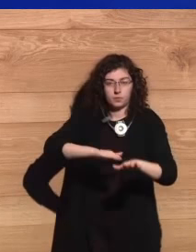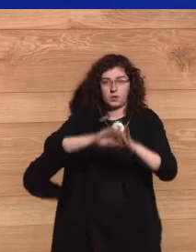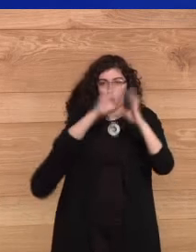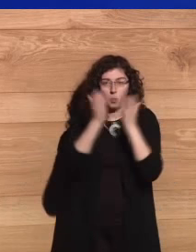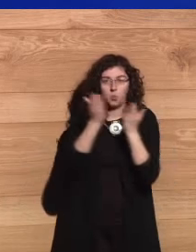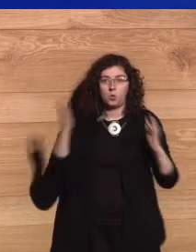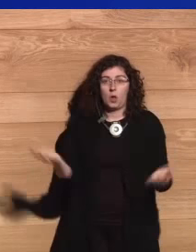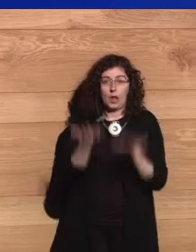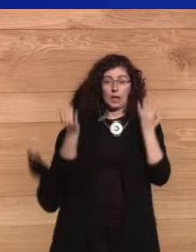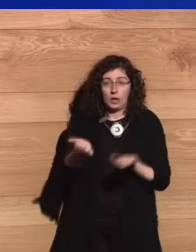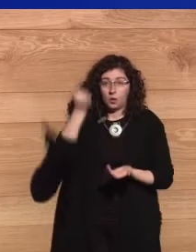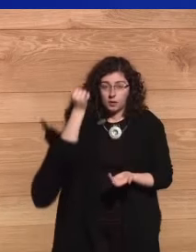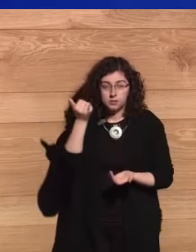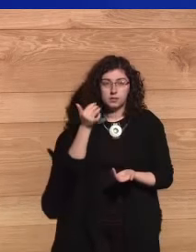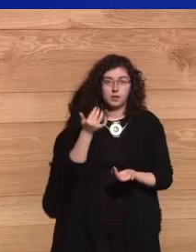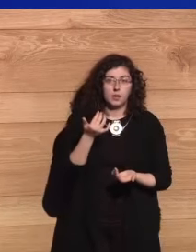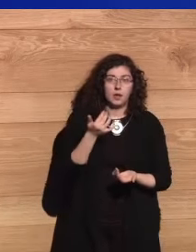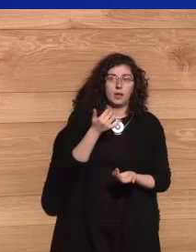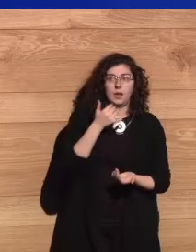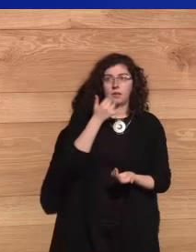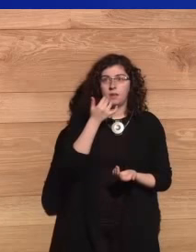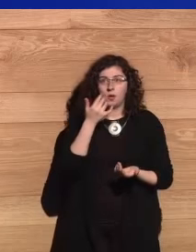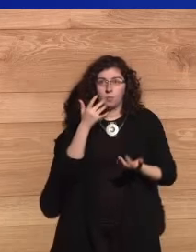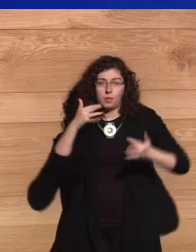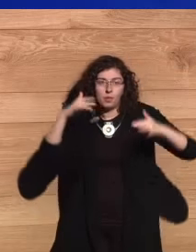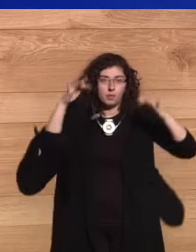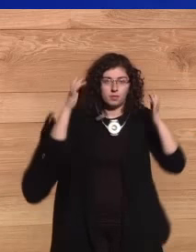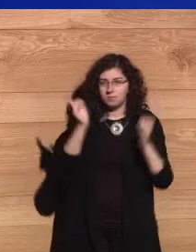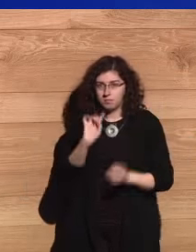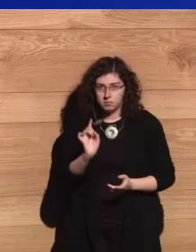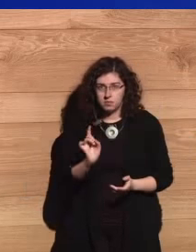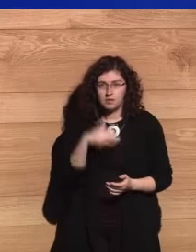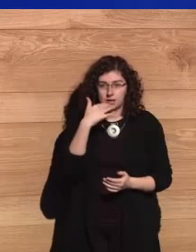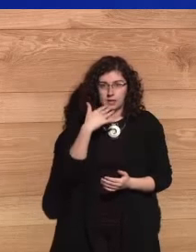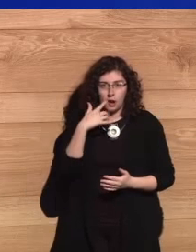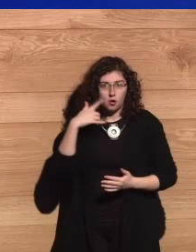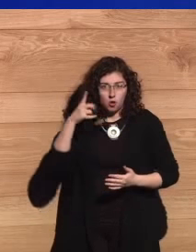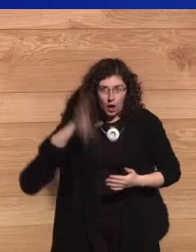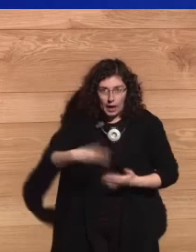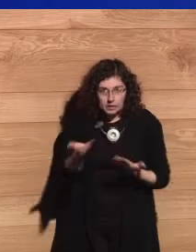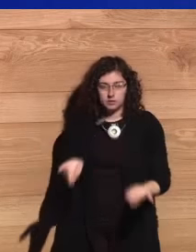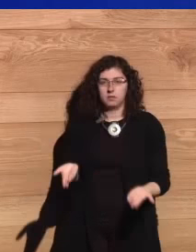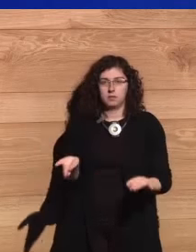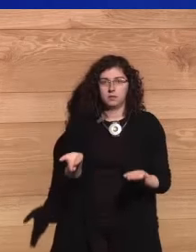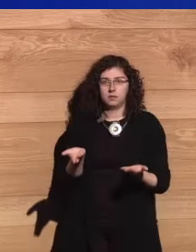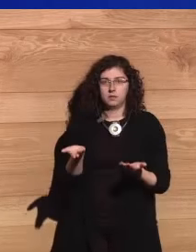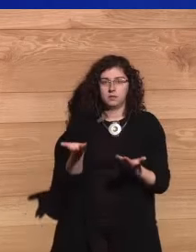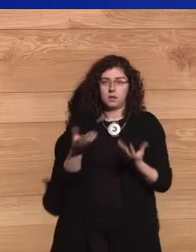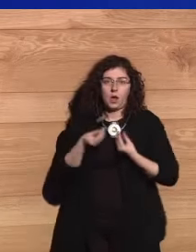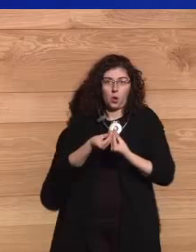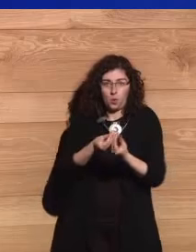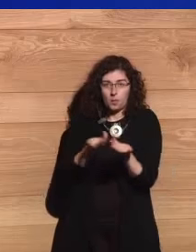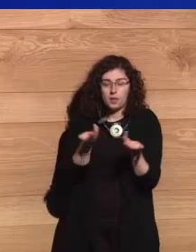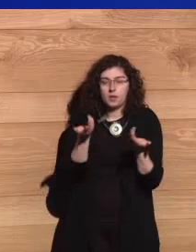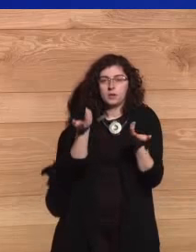ligero no es algo que sea efímero. Yo creo que es algo que está ahí, algo que acompaña hoy día a